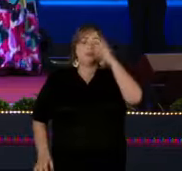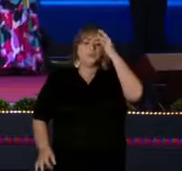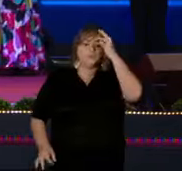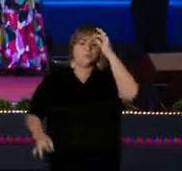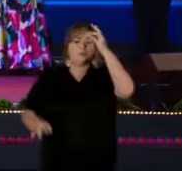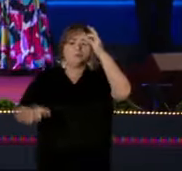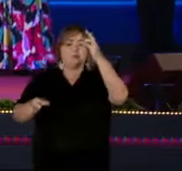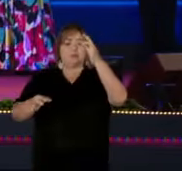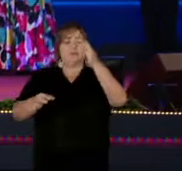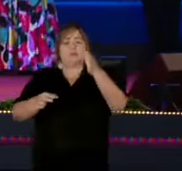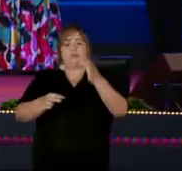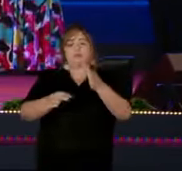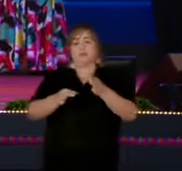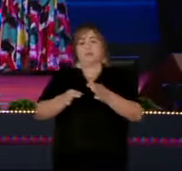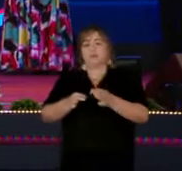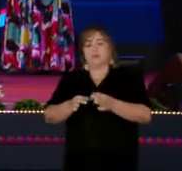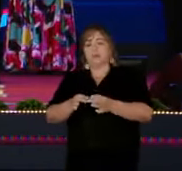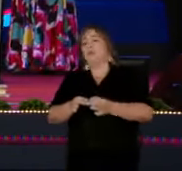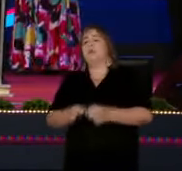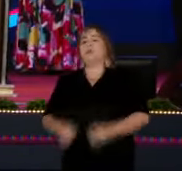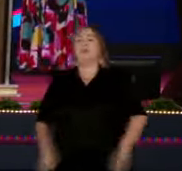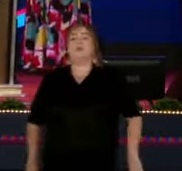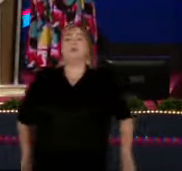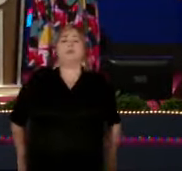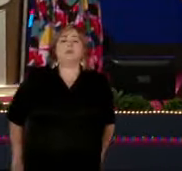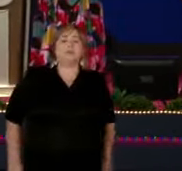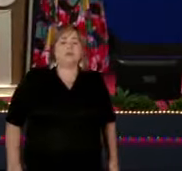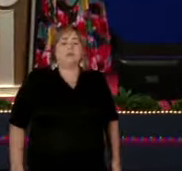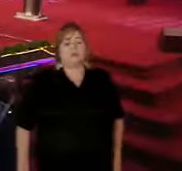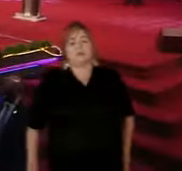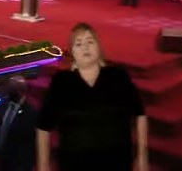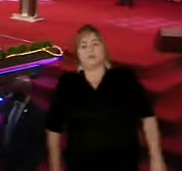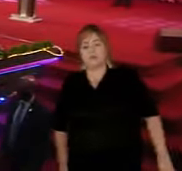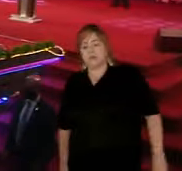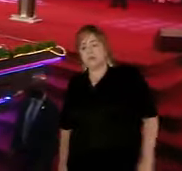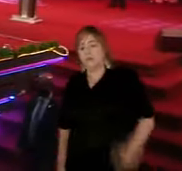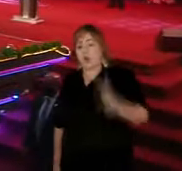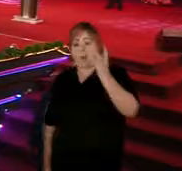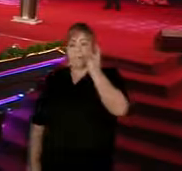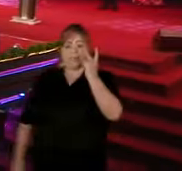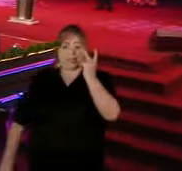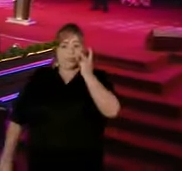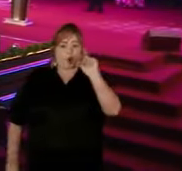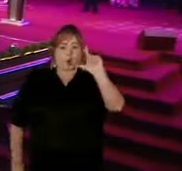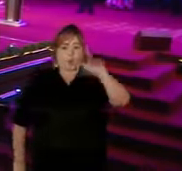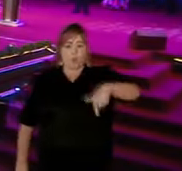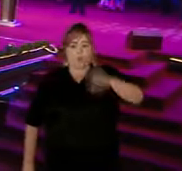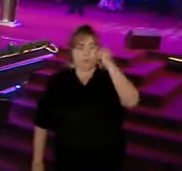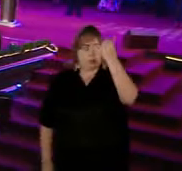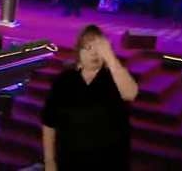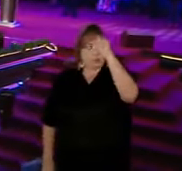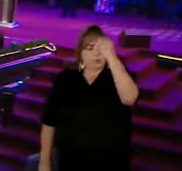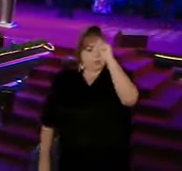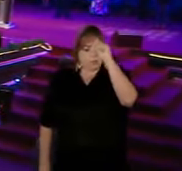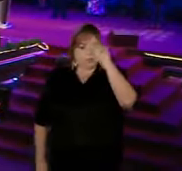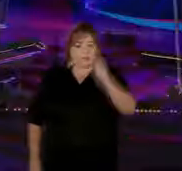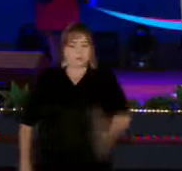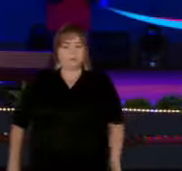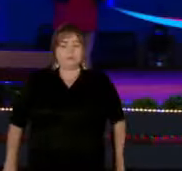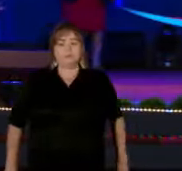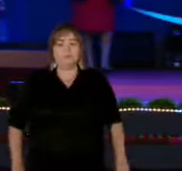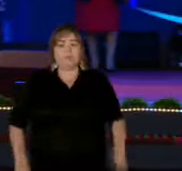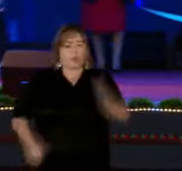males, lamentos y ayes de temor terminan por siempre con mi supremo